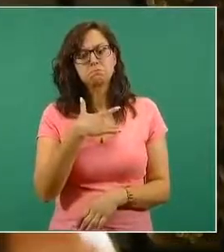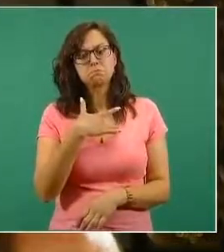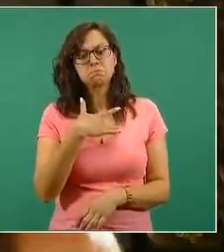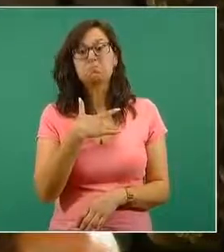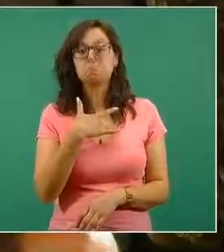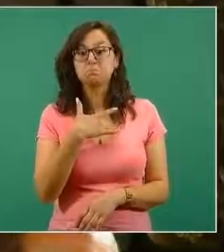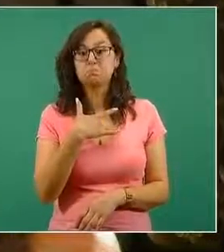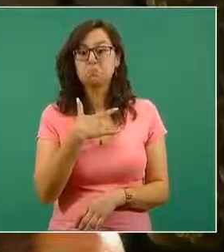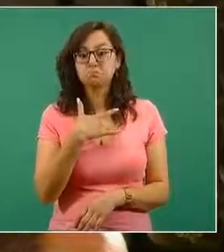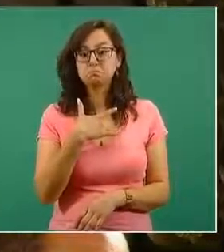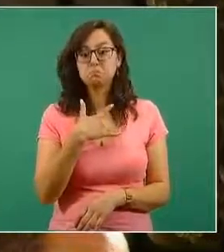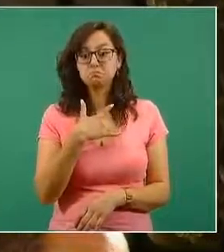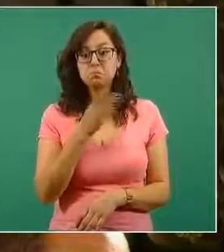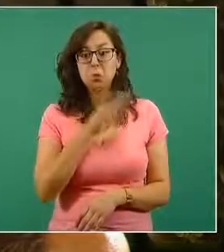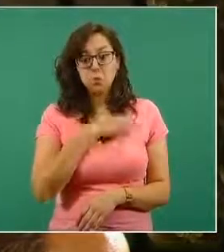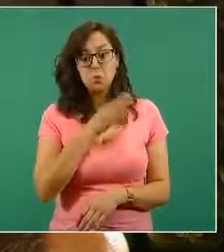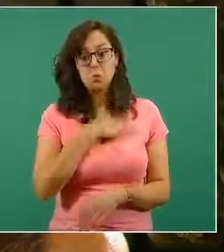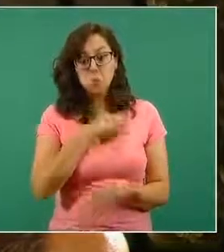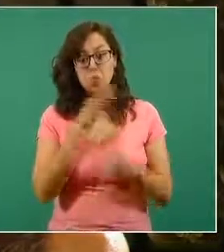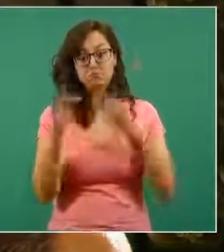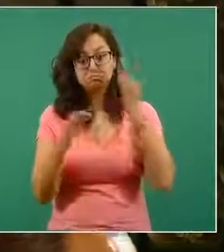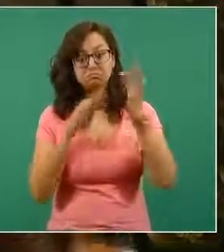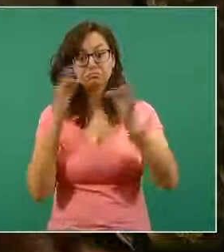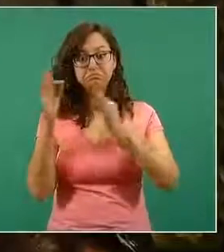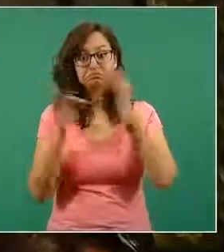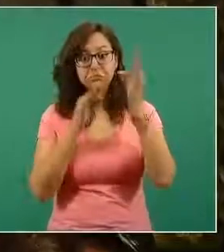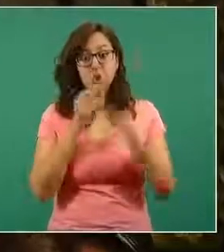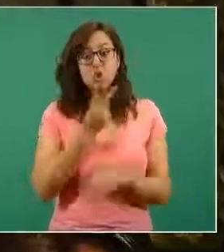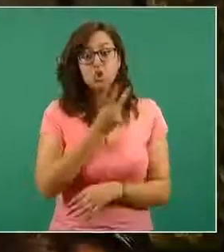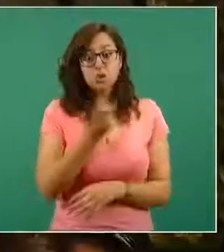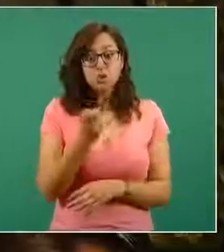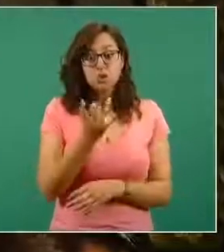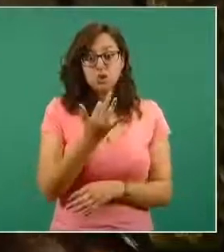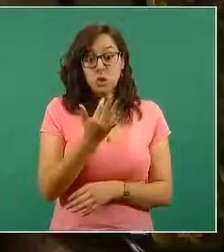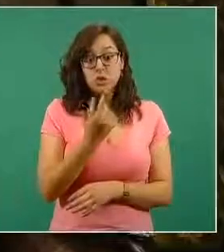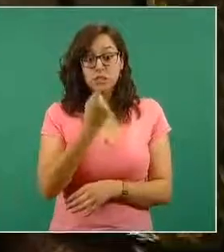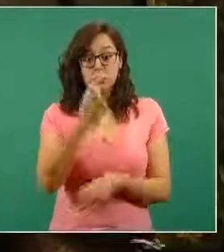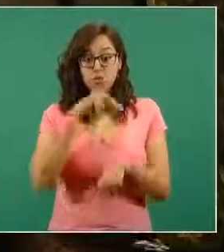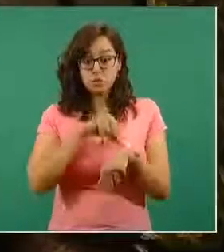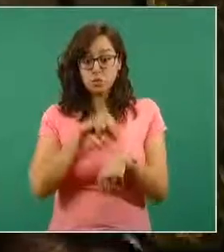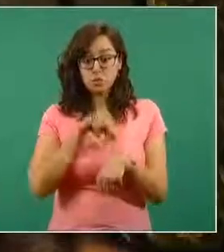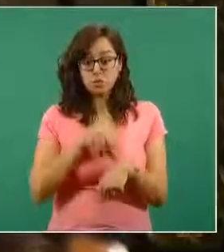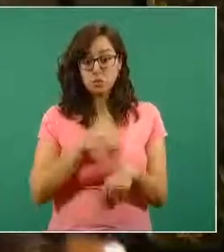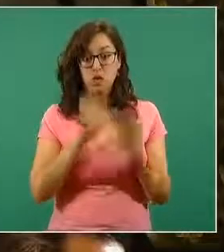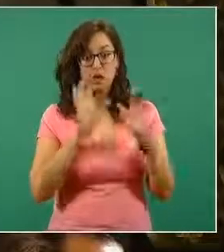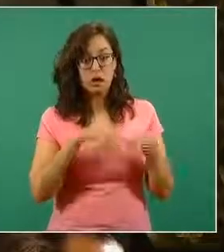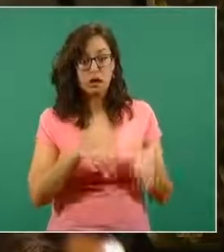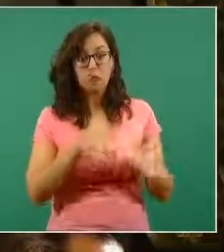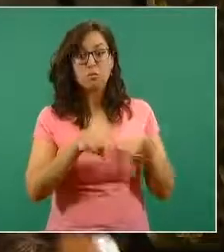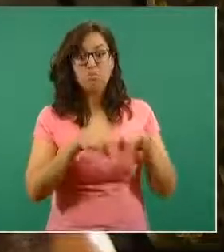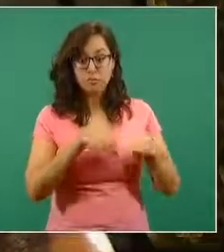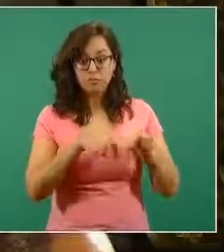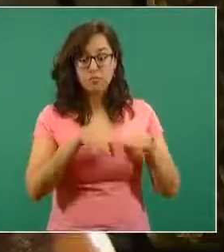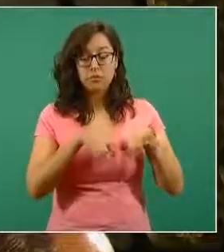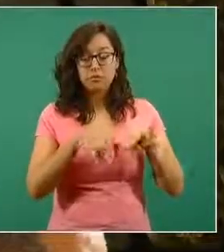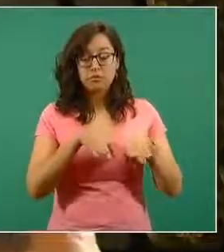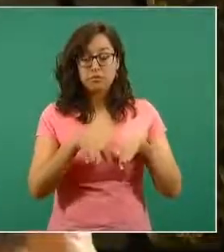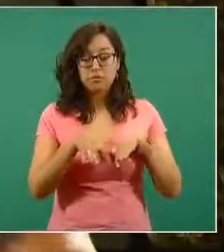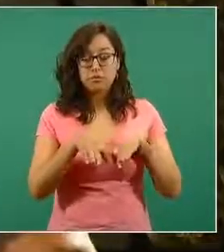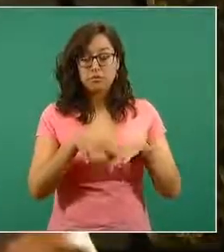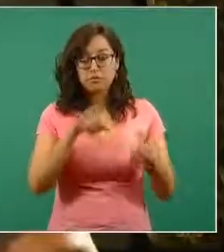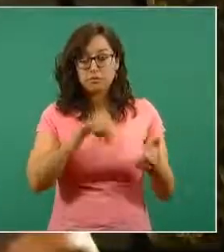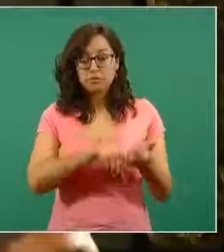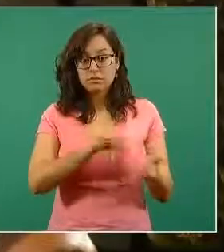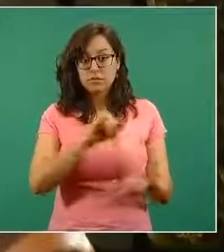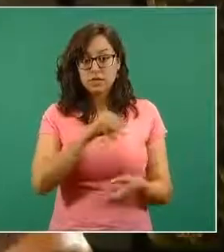muy buen proyecto, muy buena noticia. 251 residentes. Quisiera saber si este planteamiento